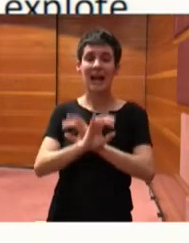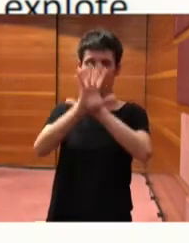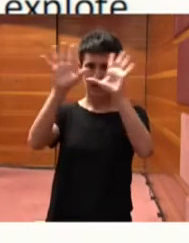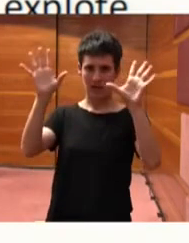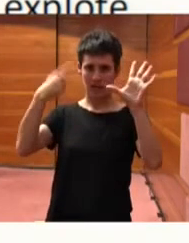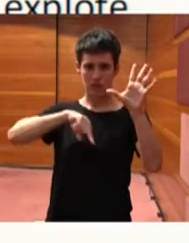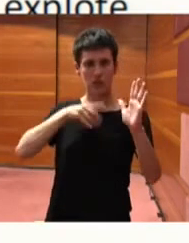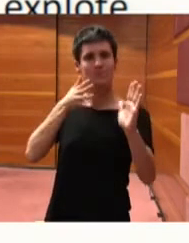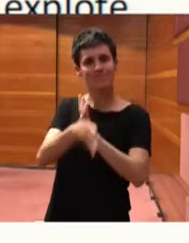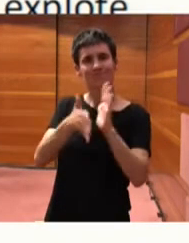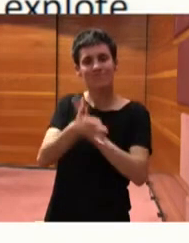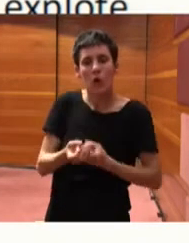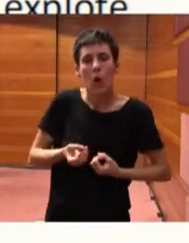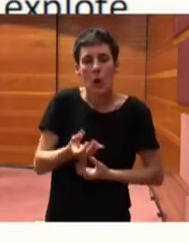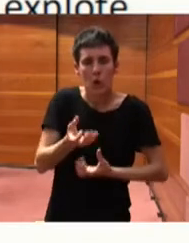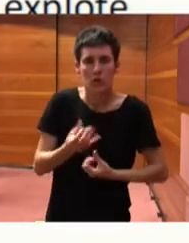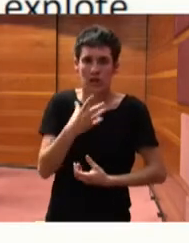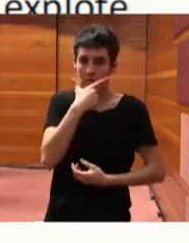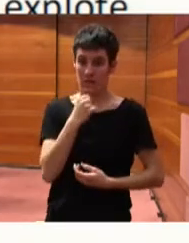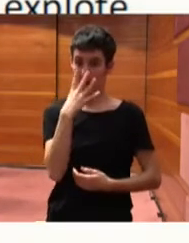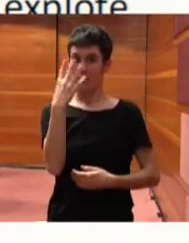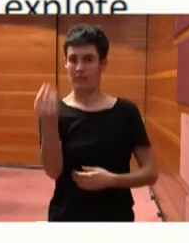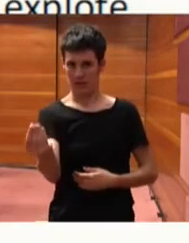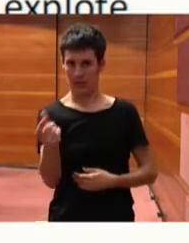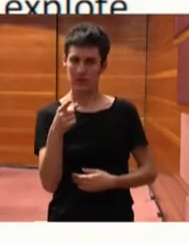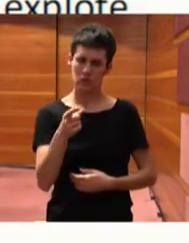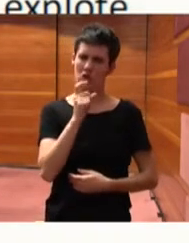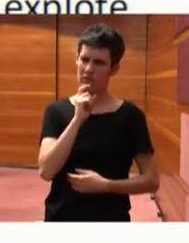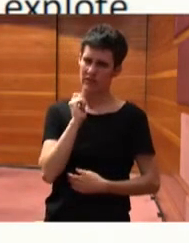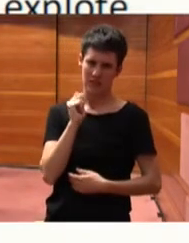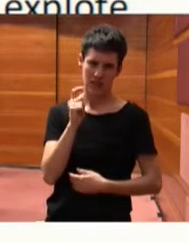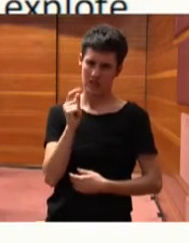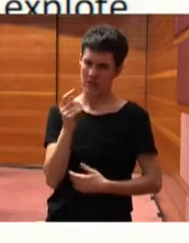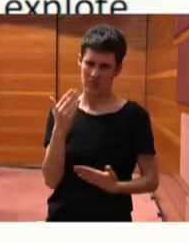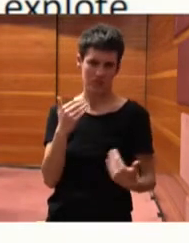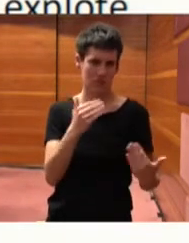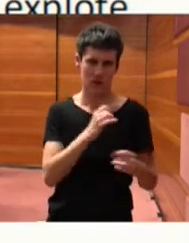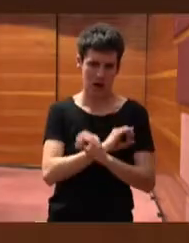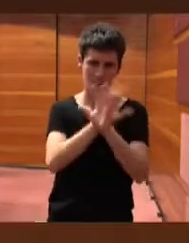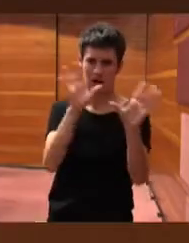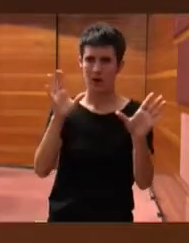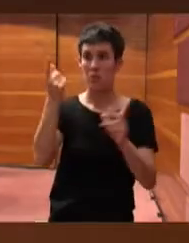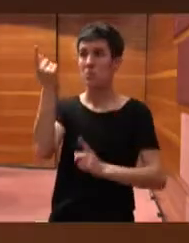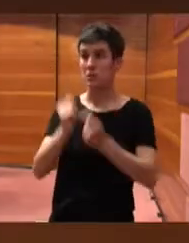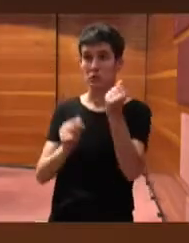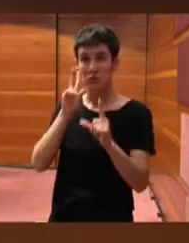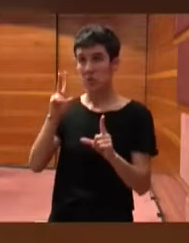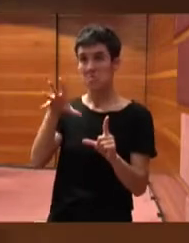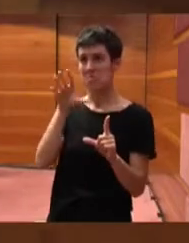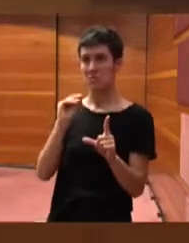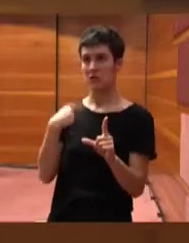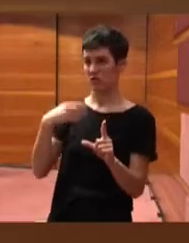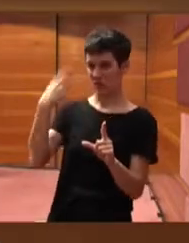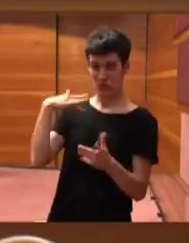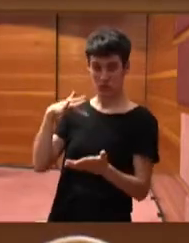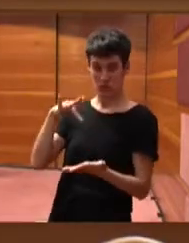entienda. No suele ser muy común. Para empezar, el presupuesto yo aún no lo entiendo. De hecho, cuando era cargo público